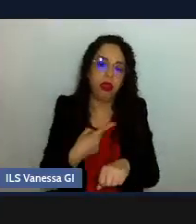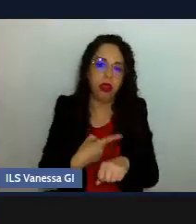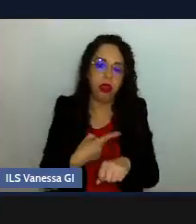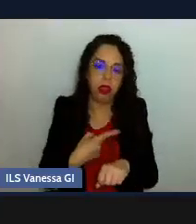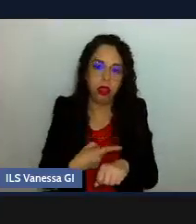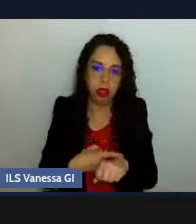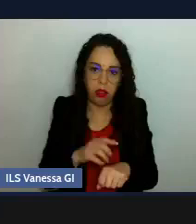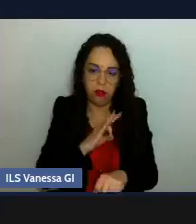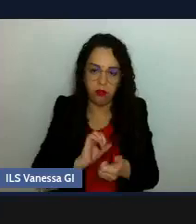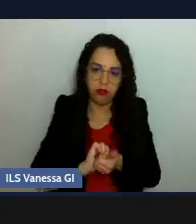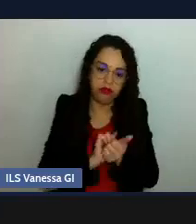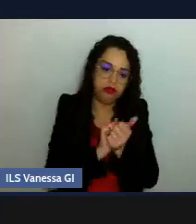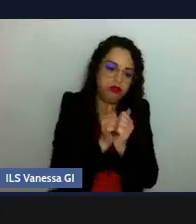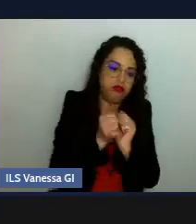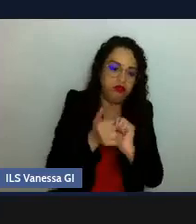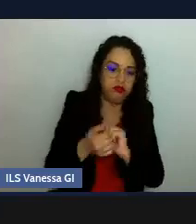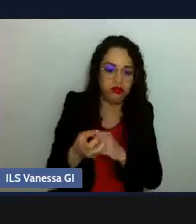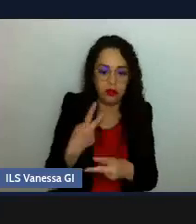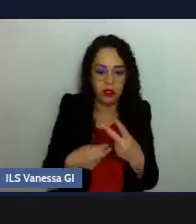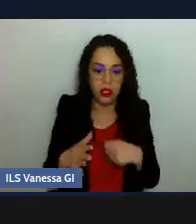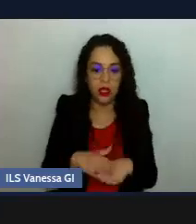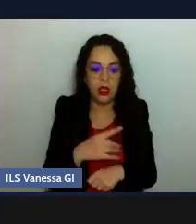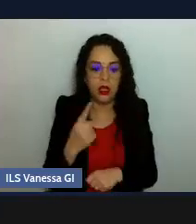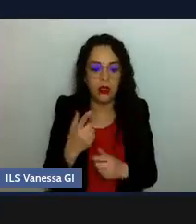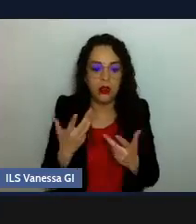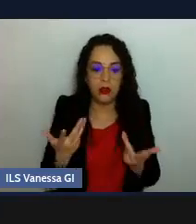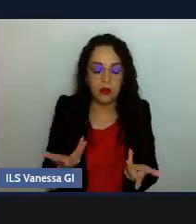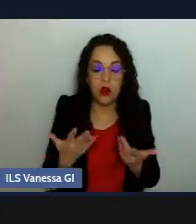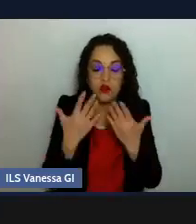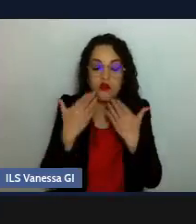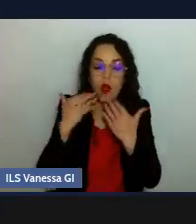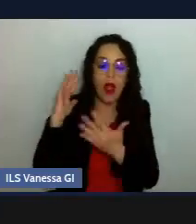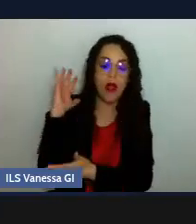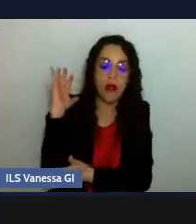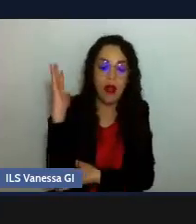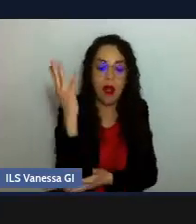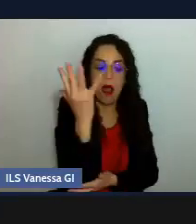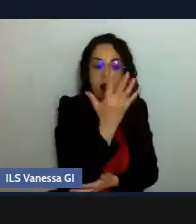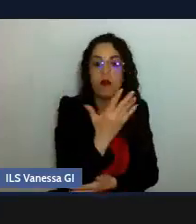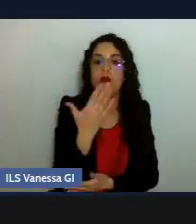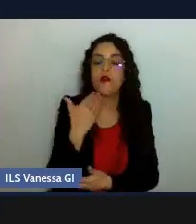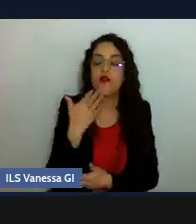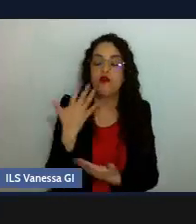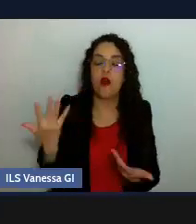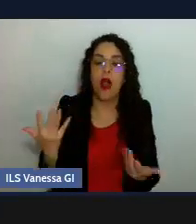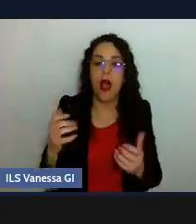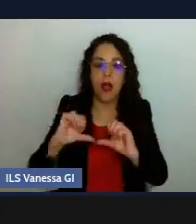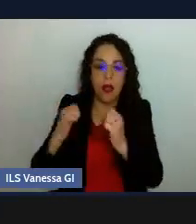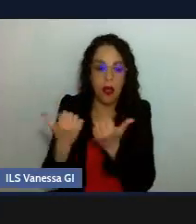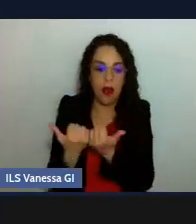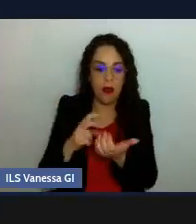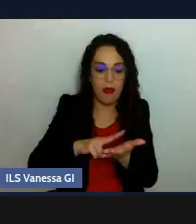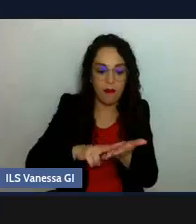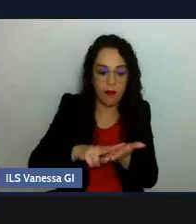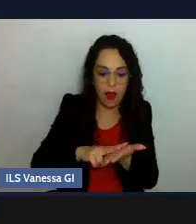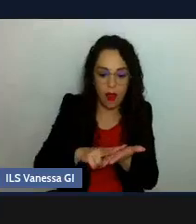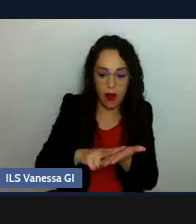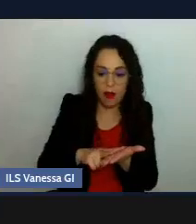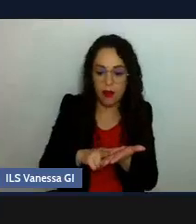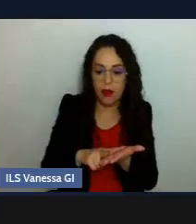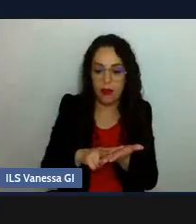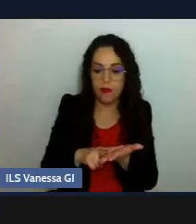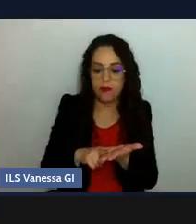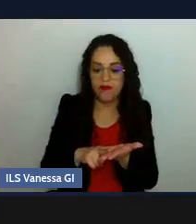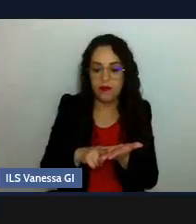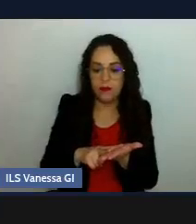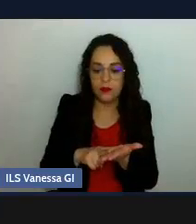ciudad con escasez de áreas verdes, ¿qué va a ocasionar? Que aumenten temperaturas,